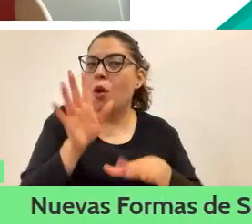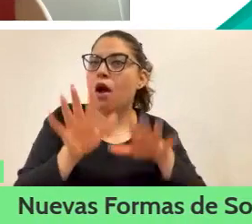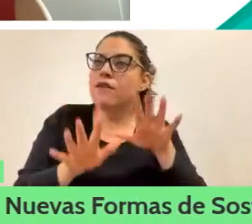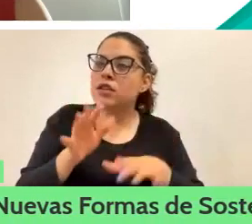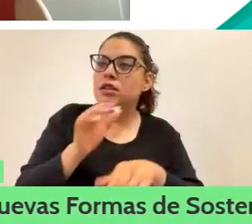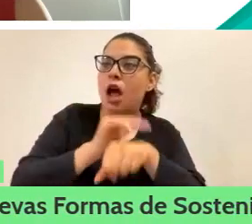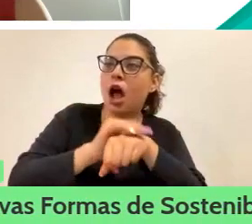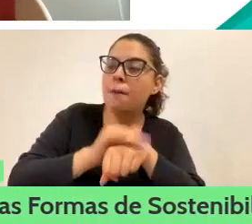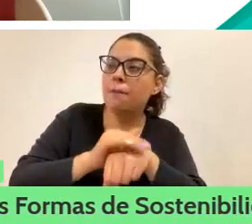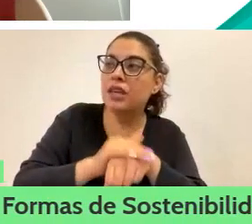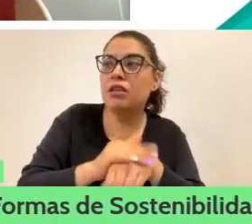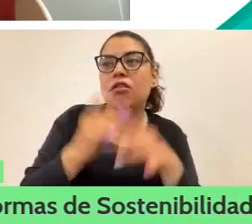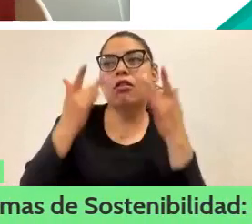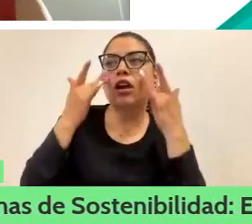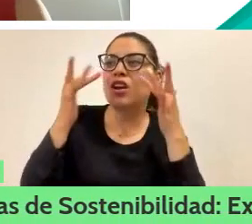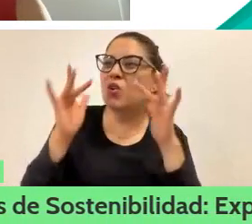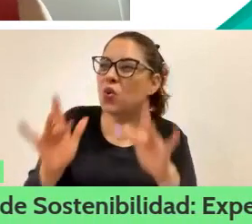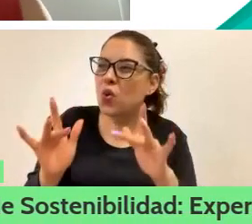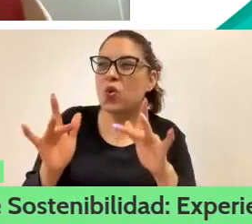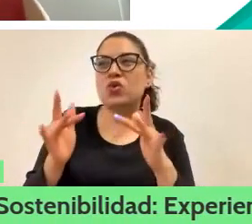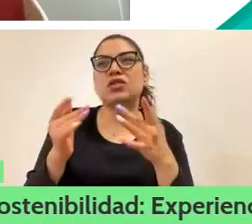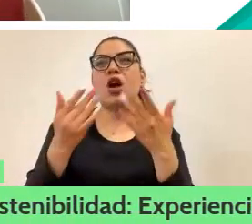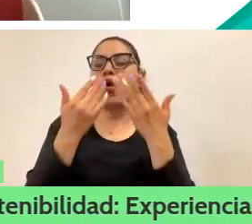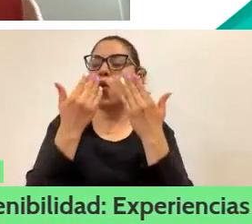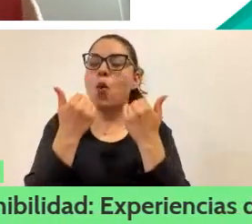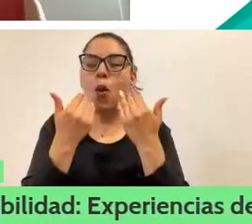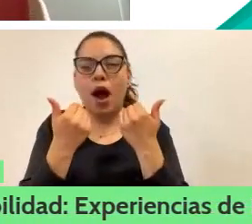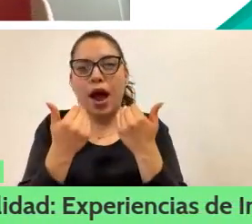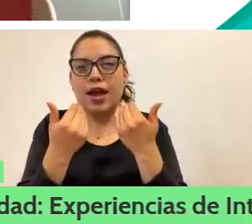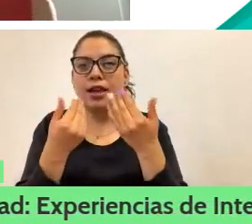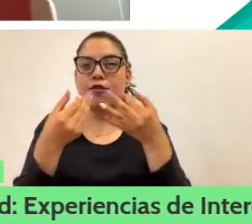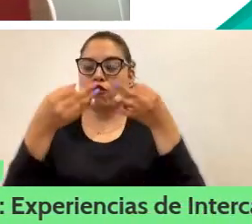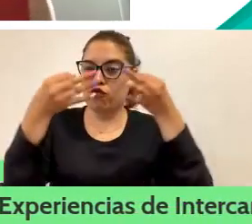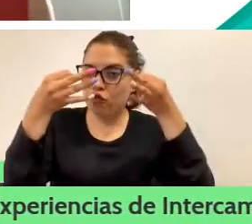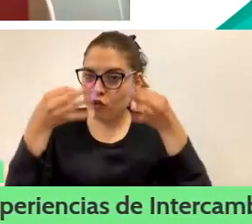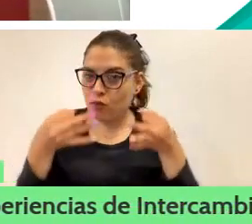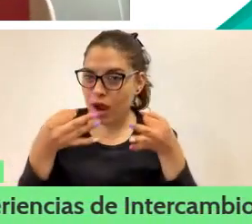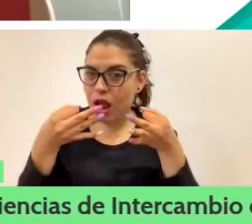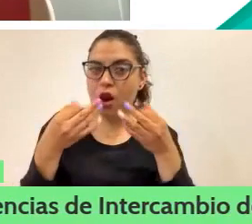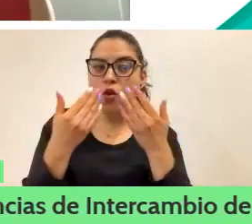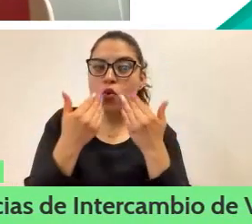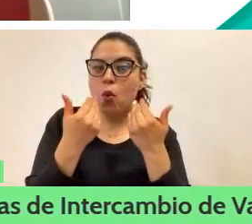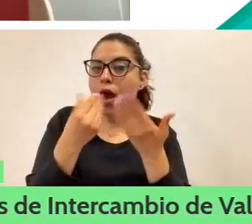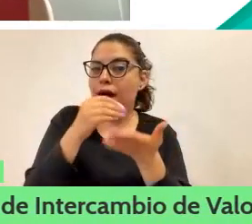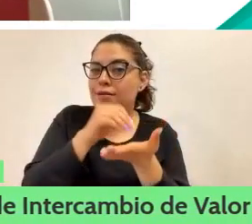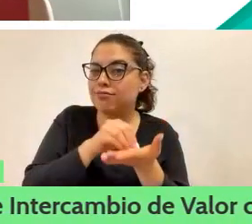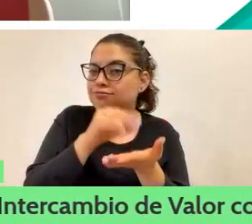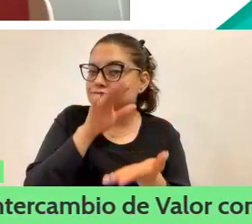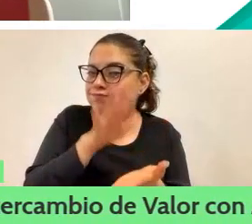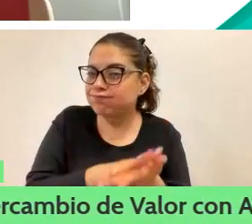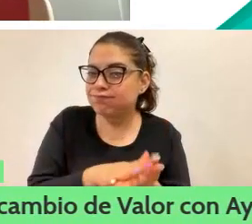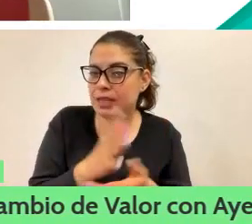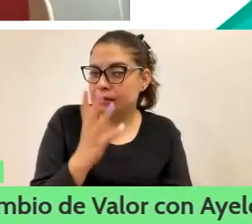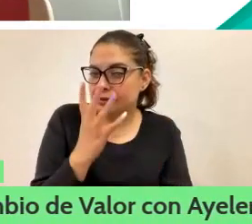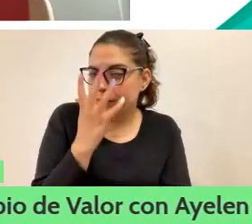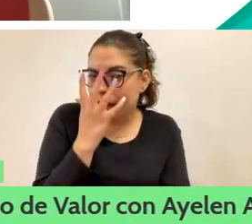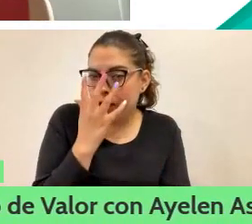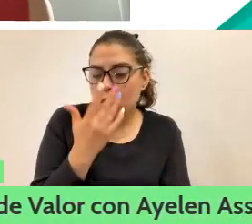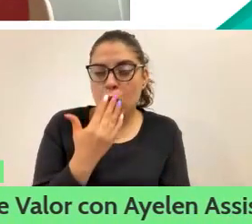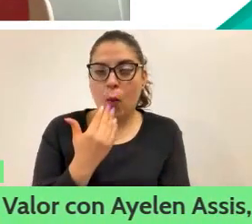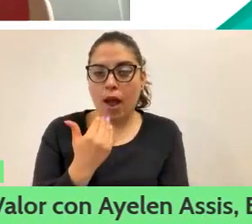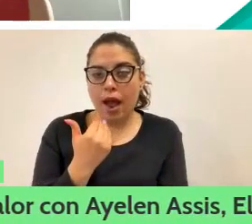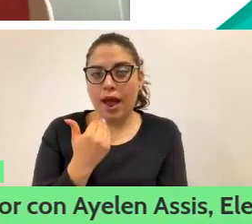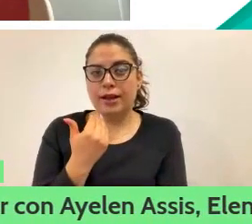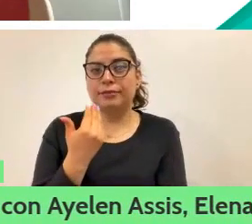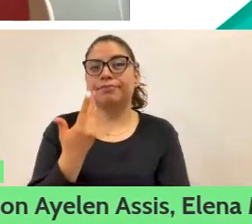no puede sostener, ¿no? Como que no se formalizan ciertas cosas y los recursos humanos en las organizaciones de impacto o en las